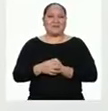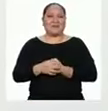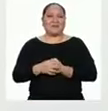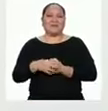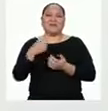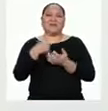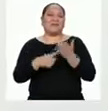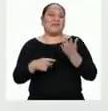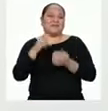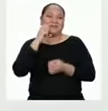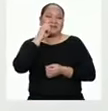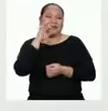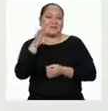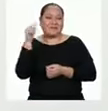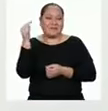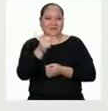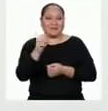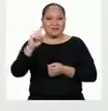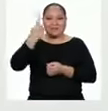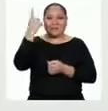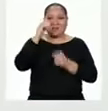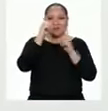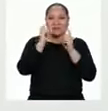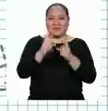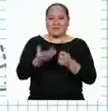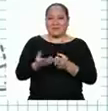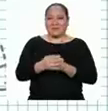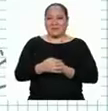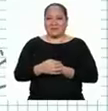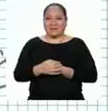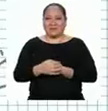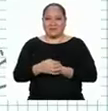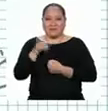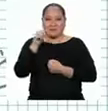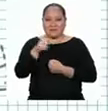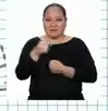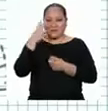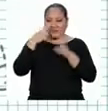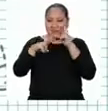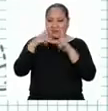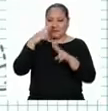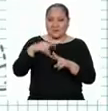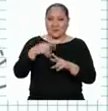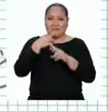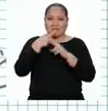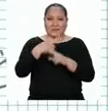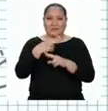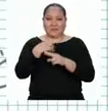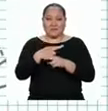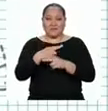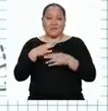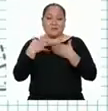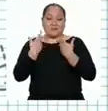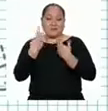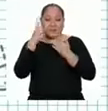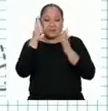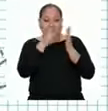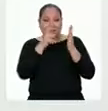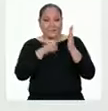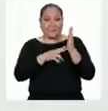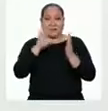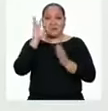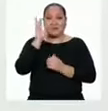qué podemos decir respecto a la primera pregunta, Rodrigo. En función a los datos procesados, podemos interpretar que el